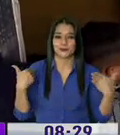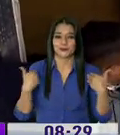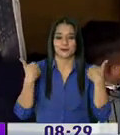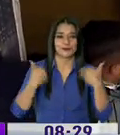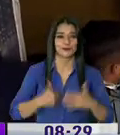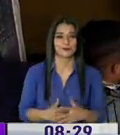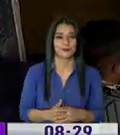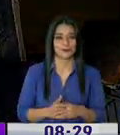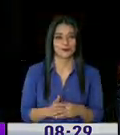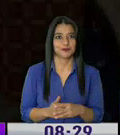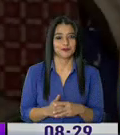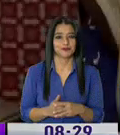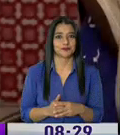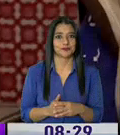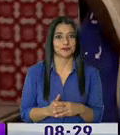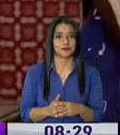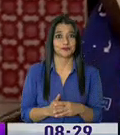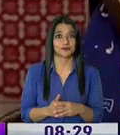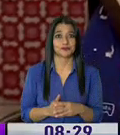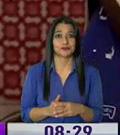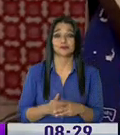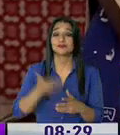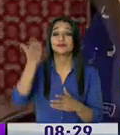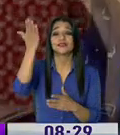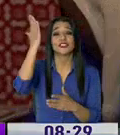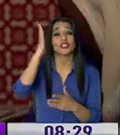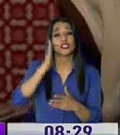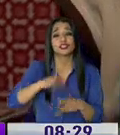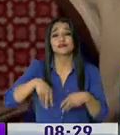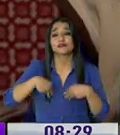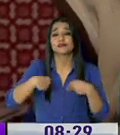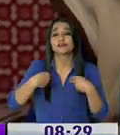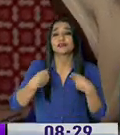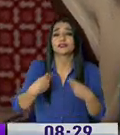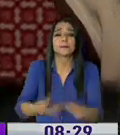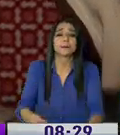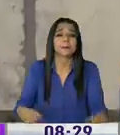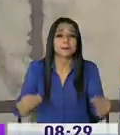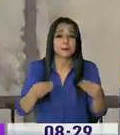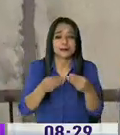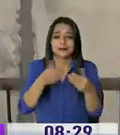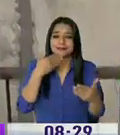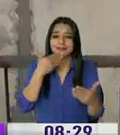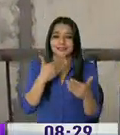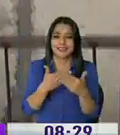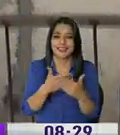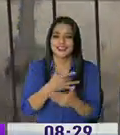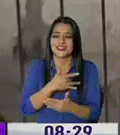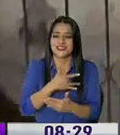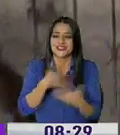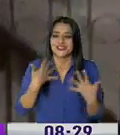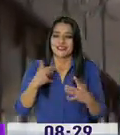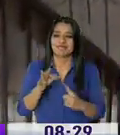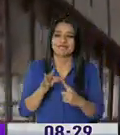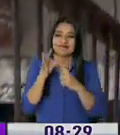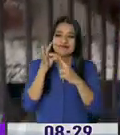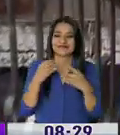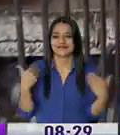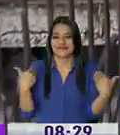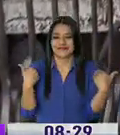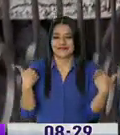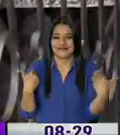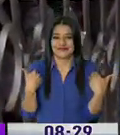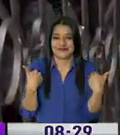Que lo cumplas feliz. Señora Paz, yo sí te voy a dar más y le agradezco bastante. Un momento especial lleno de felicidad que